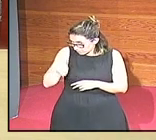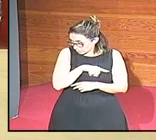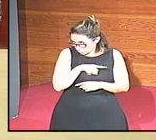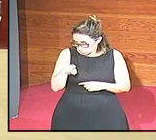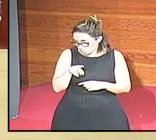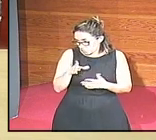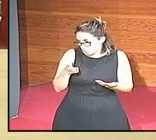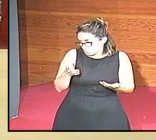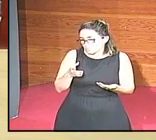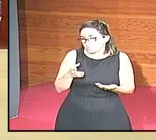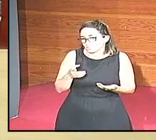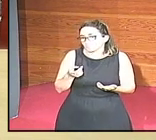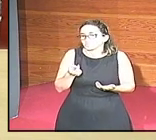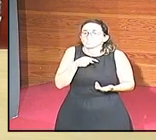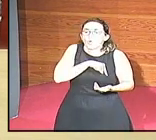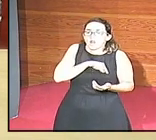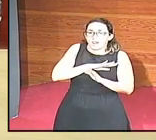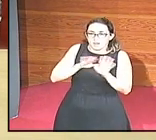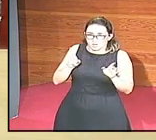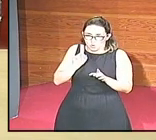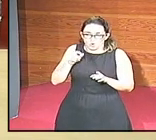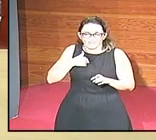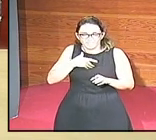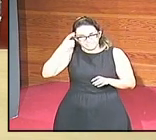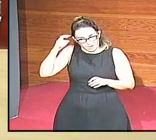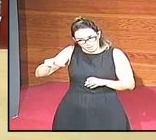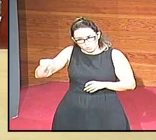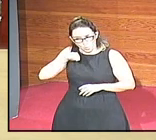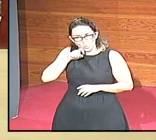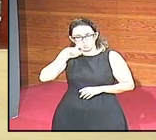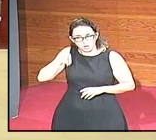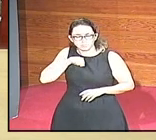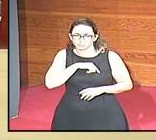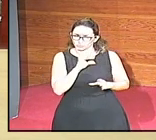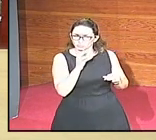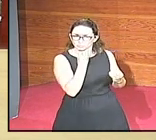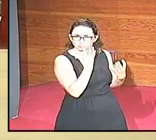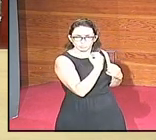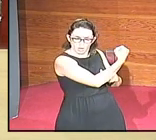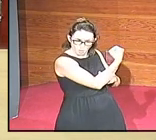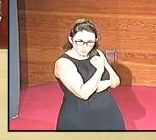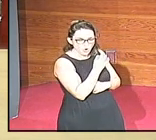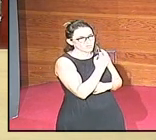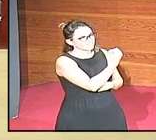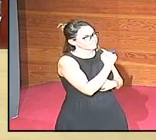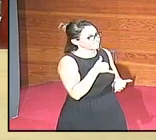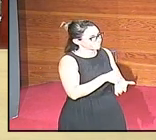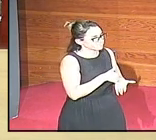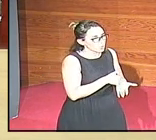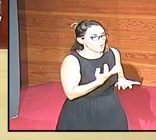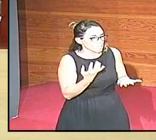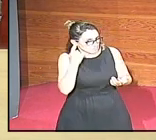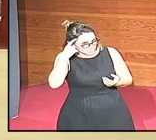Prácticamente, además del apoyo moral. ¿Cómo ellos lo perciben? ¿Lo perciben así o ven una deficiencia? Y